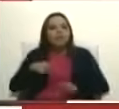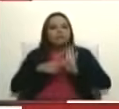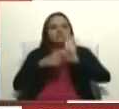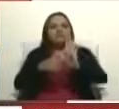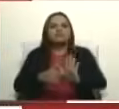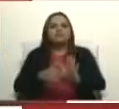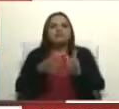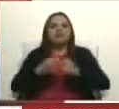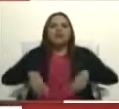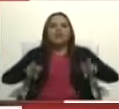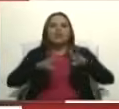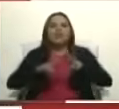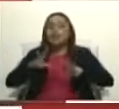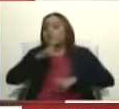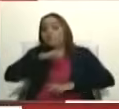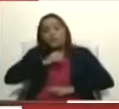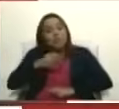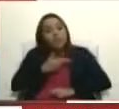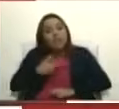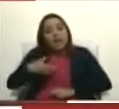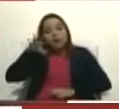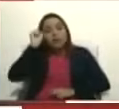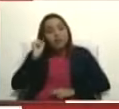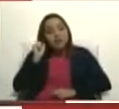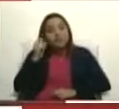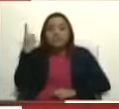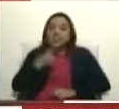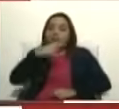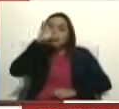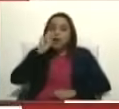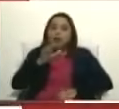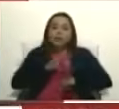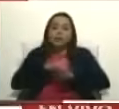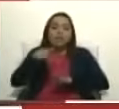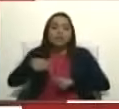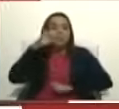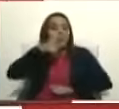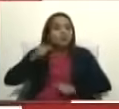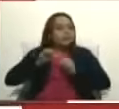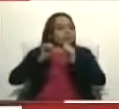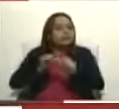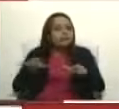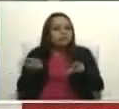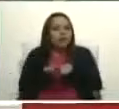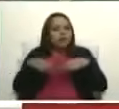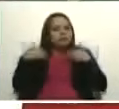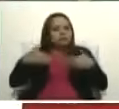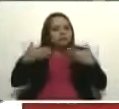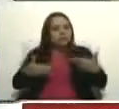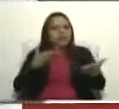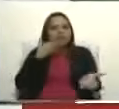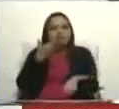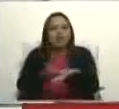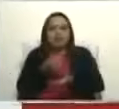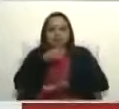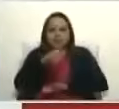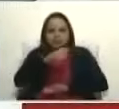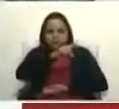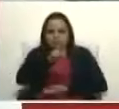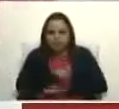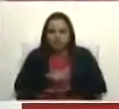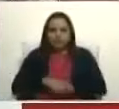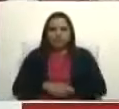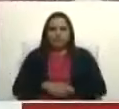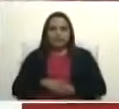no la aprenden, la van a tener que aprender, porque este pueblo no se rinde ni se va a rendir jamás. Gracias, Melanie.